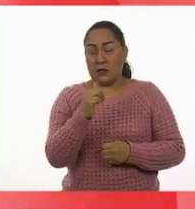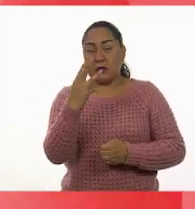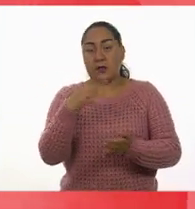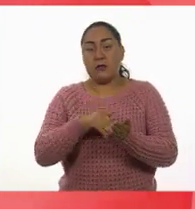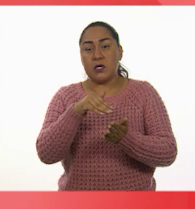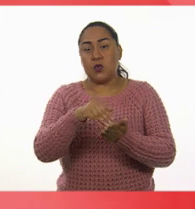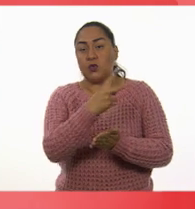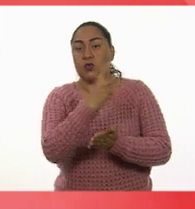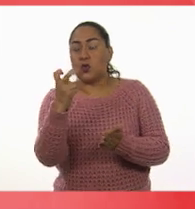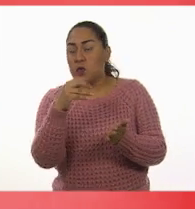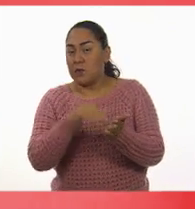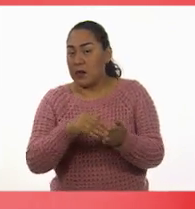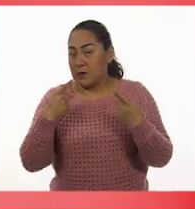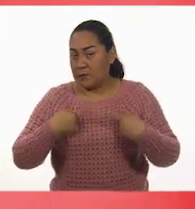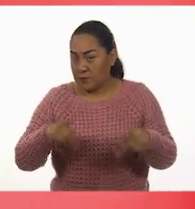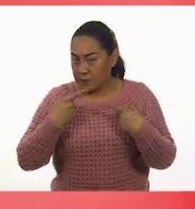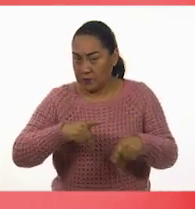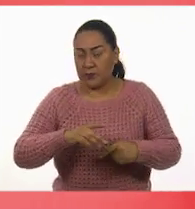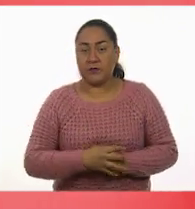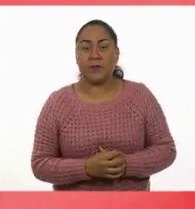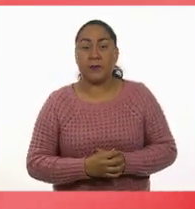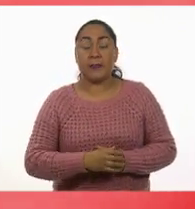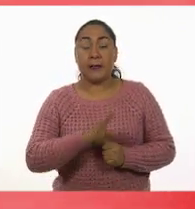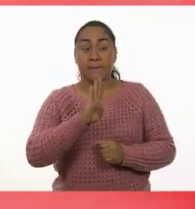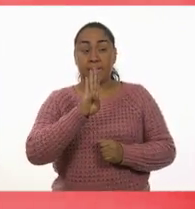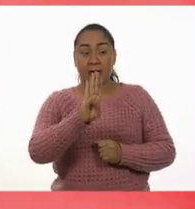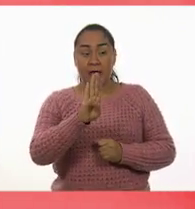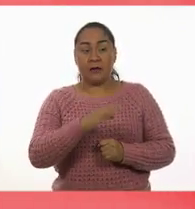3.200.000 habitantes. B.